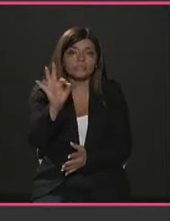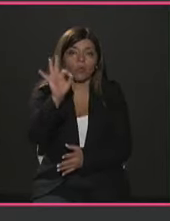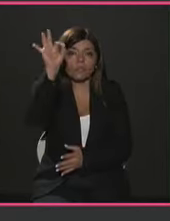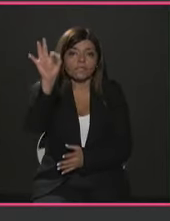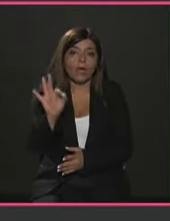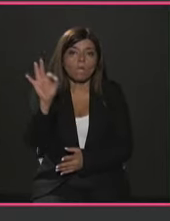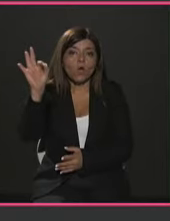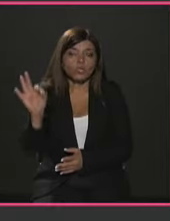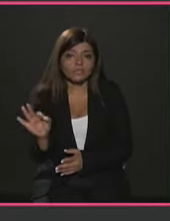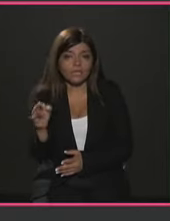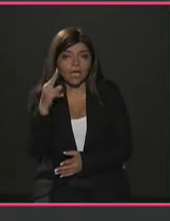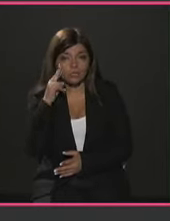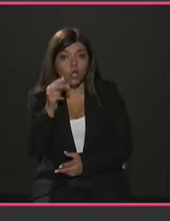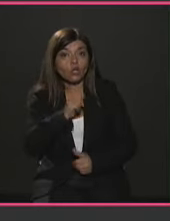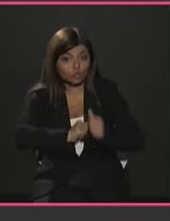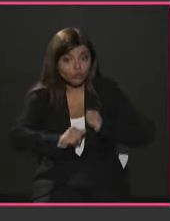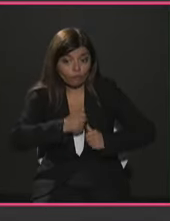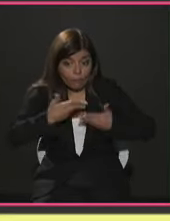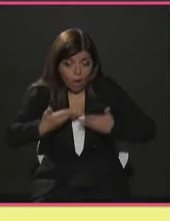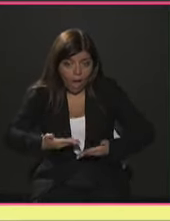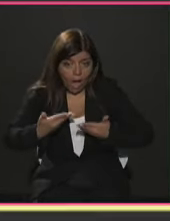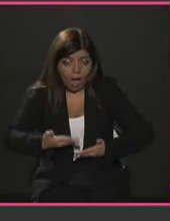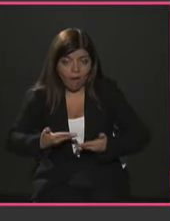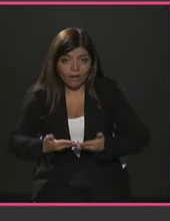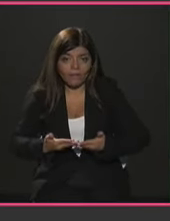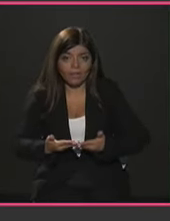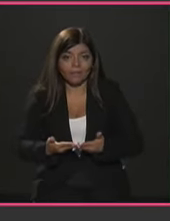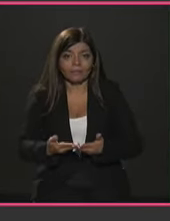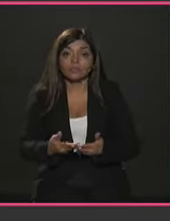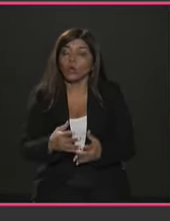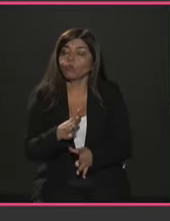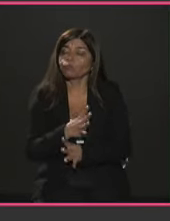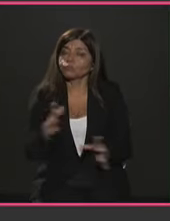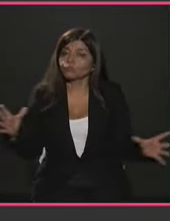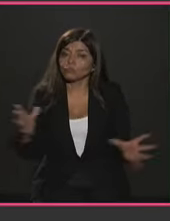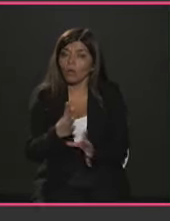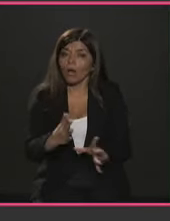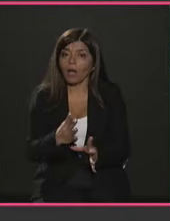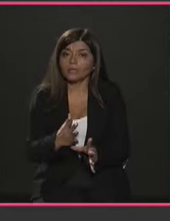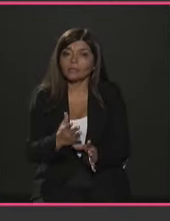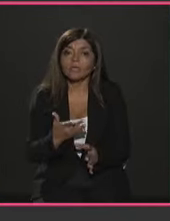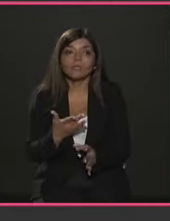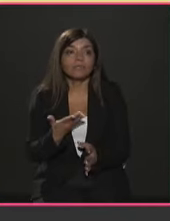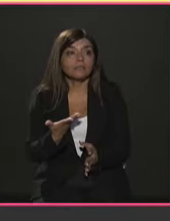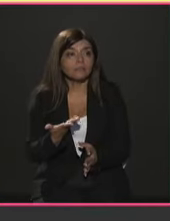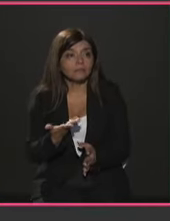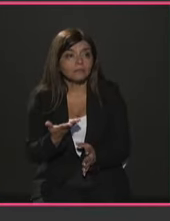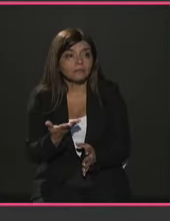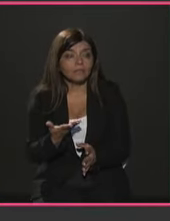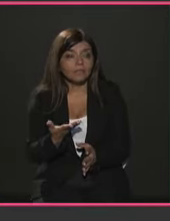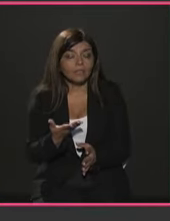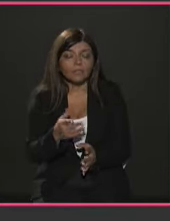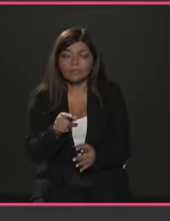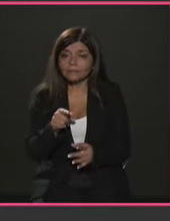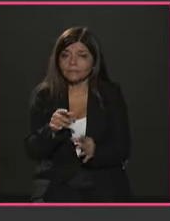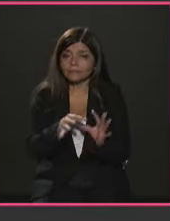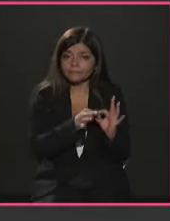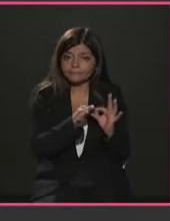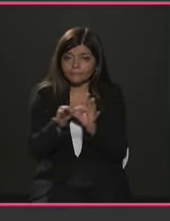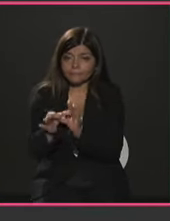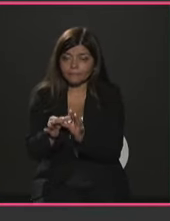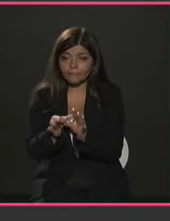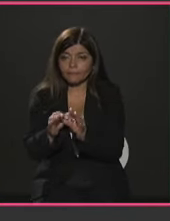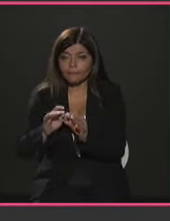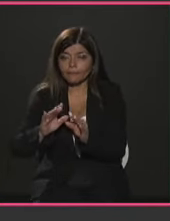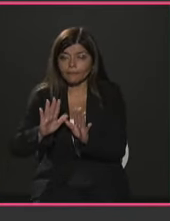que de lo que estamos sintiendo hoy pero este alto impacto que es muy corto en la